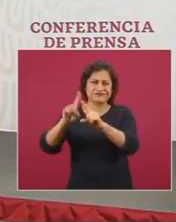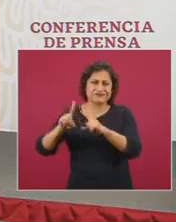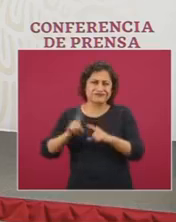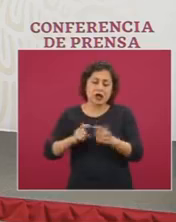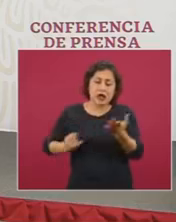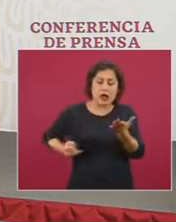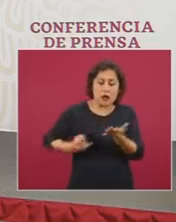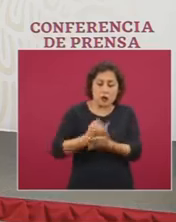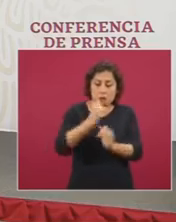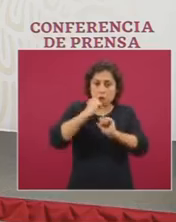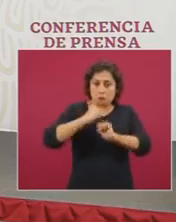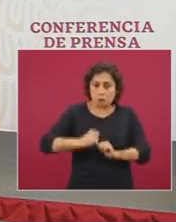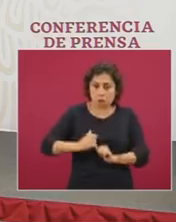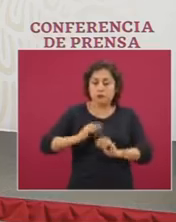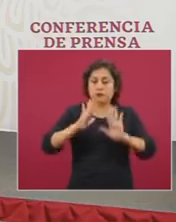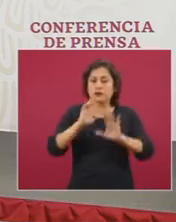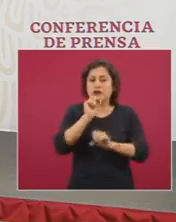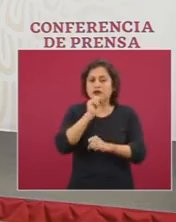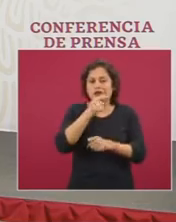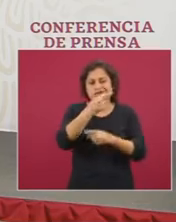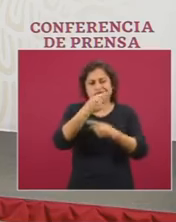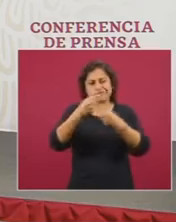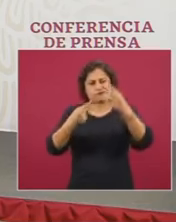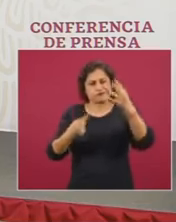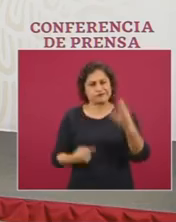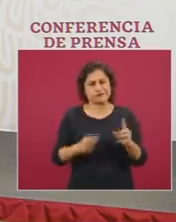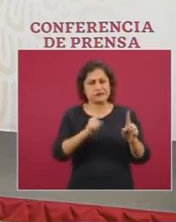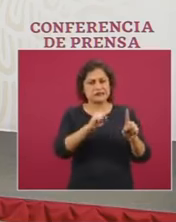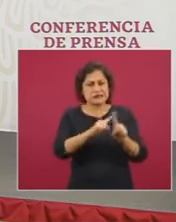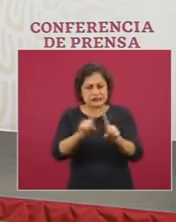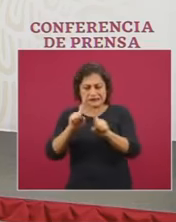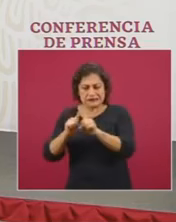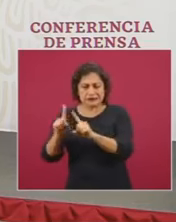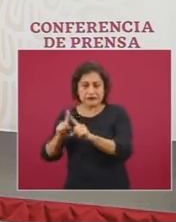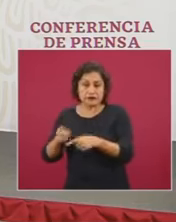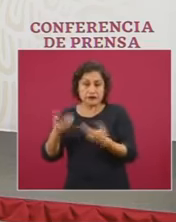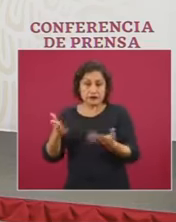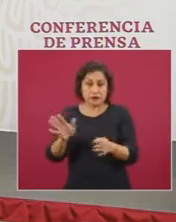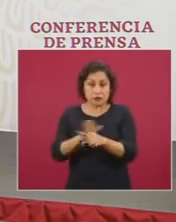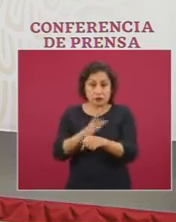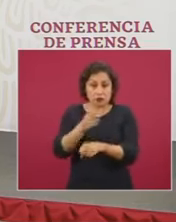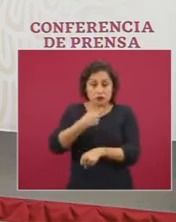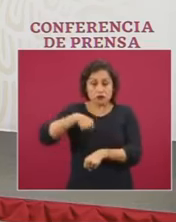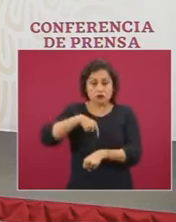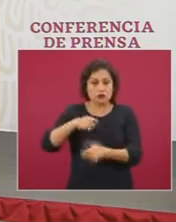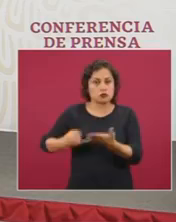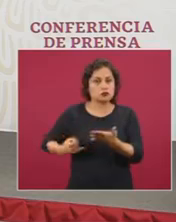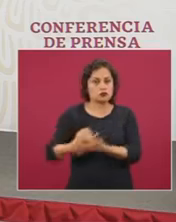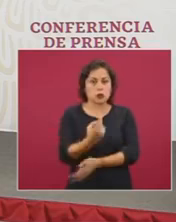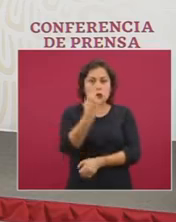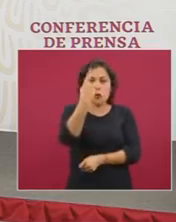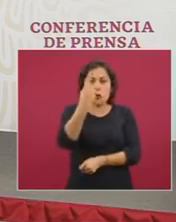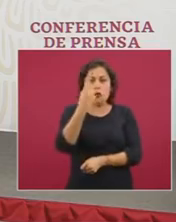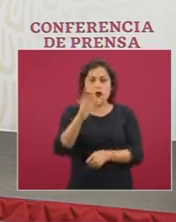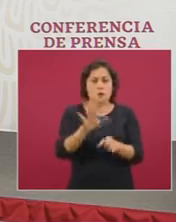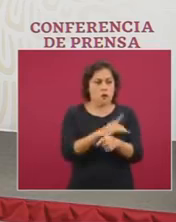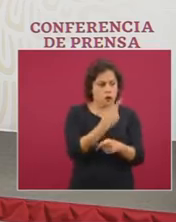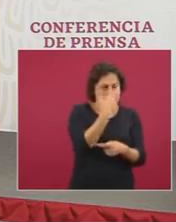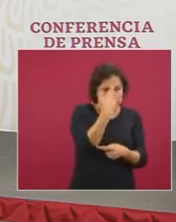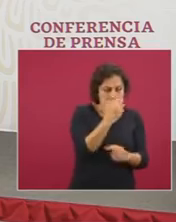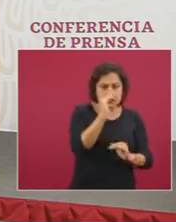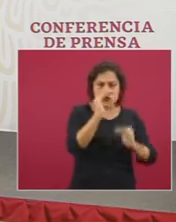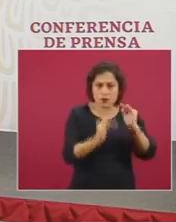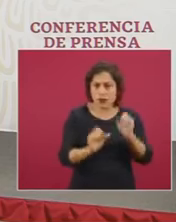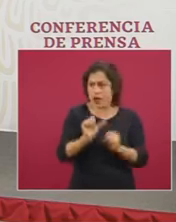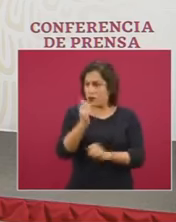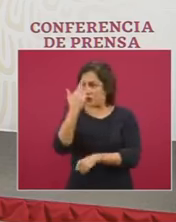componentes que pueden explicar esta gran heterogeneidad que es muy difícil el definir las causas, el por qué una sube, el por qué otra baja, por qué